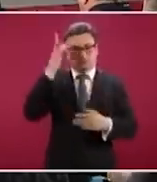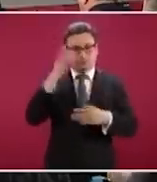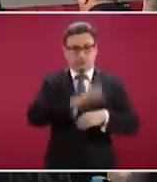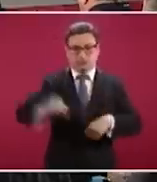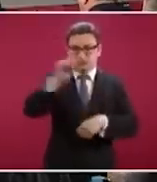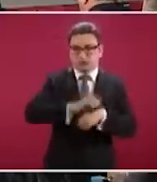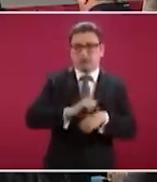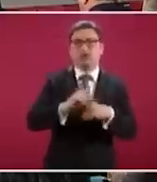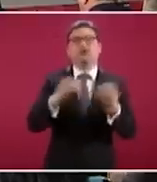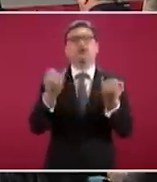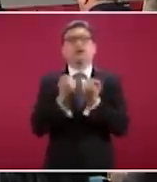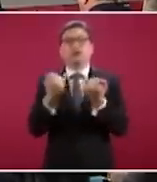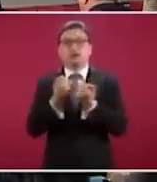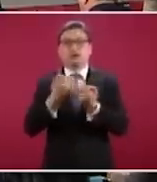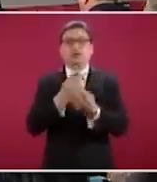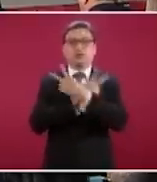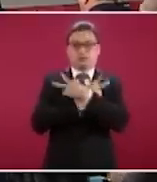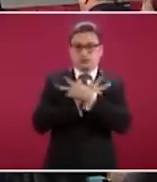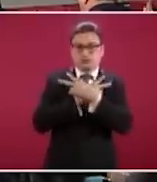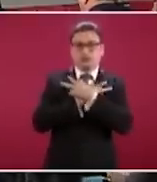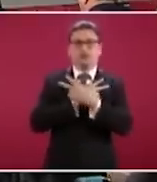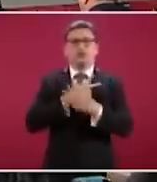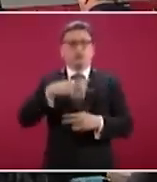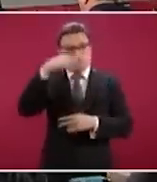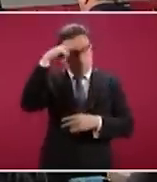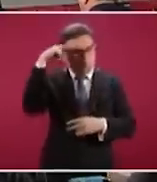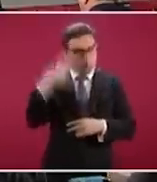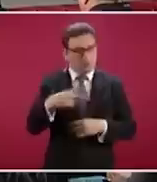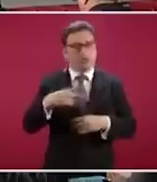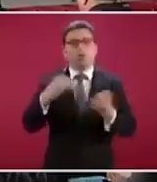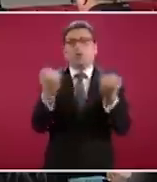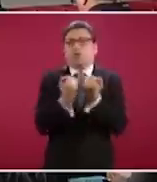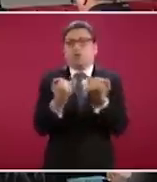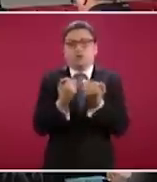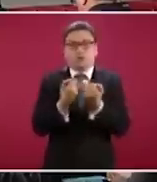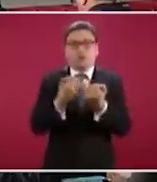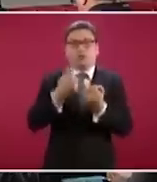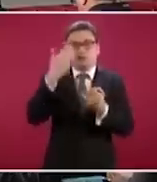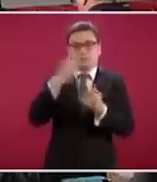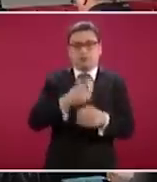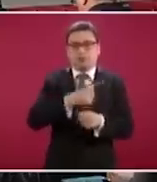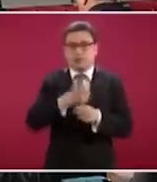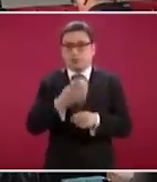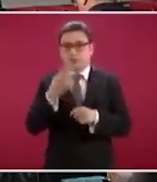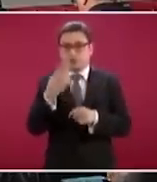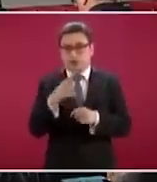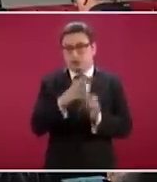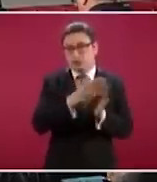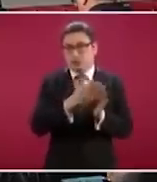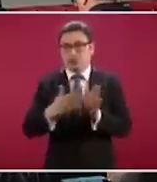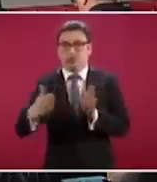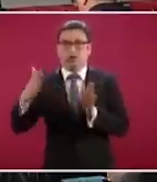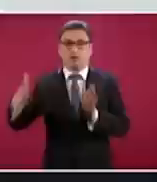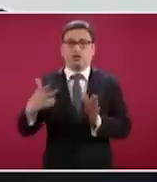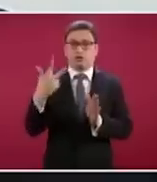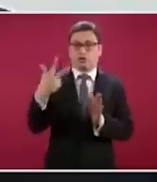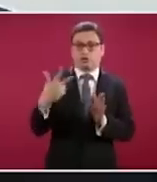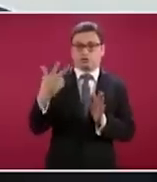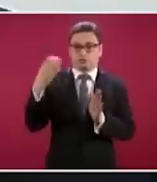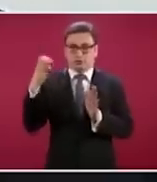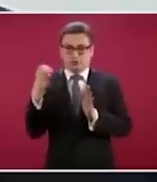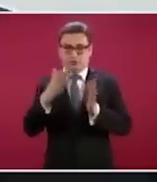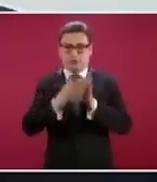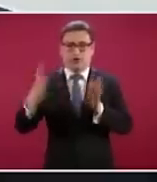verano y el de invierno, este que dio inicio a partir del 1 de noviembre y finaliza el 8